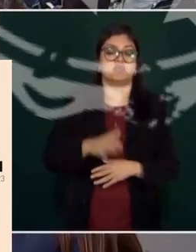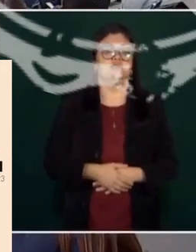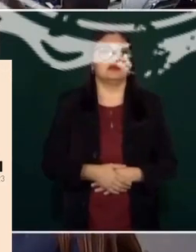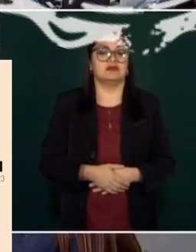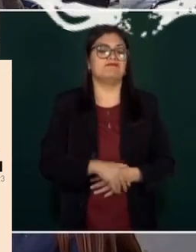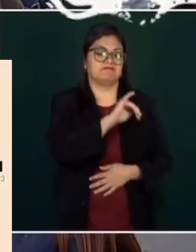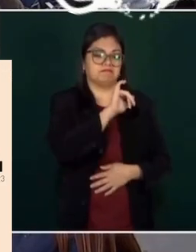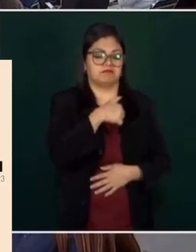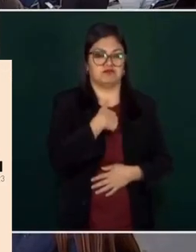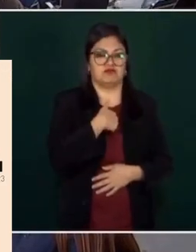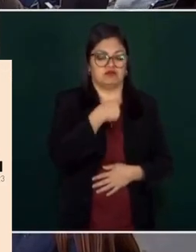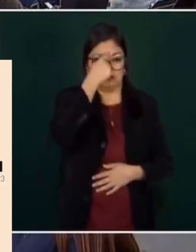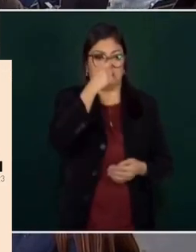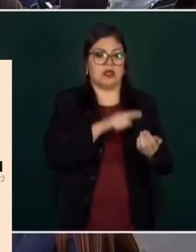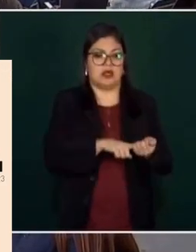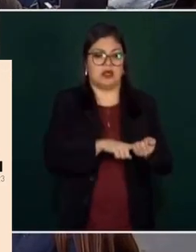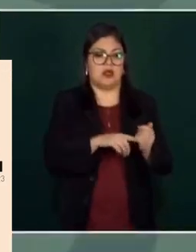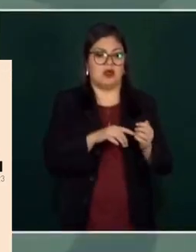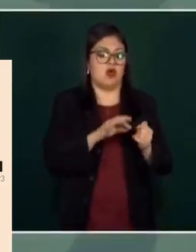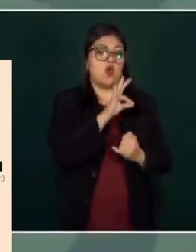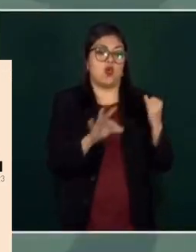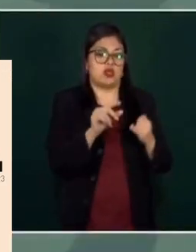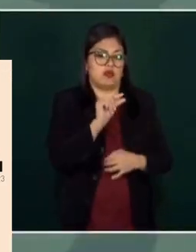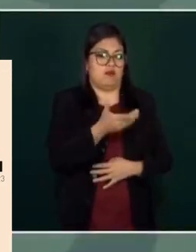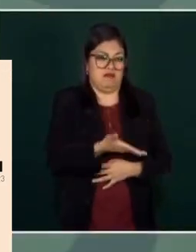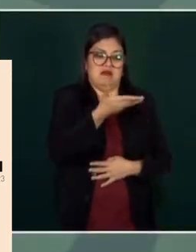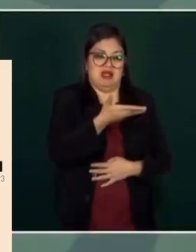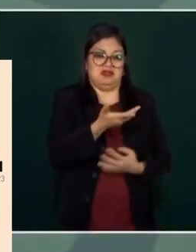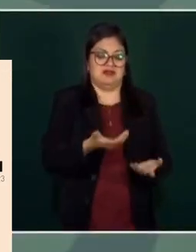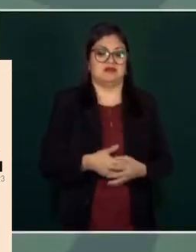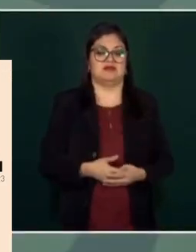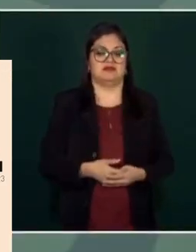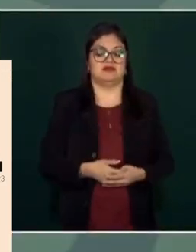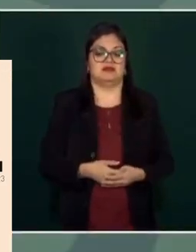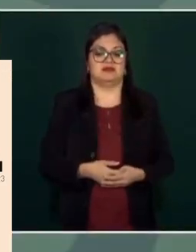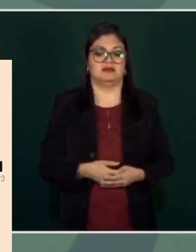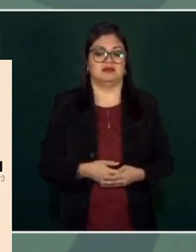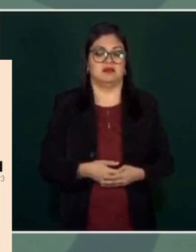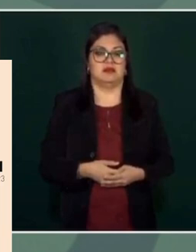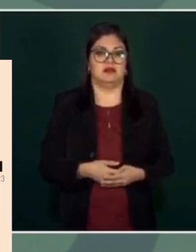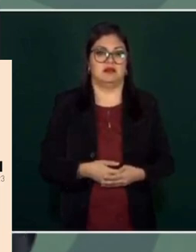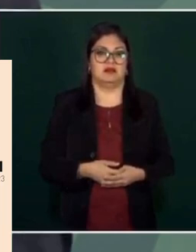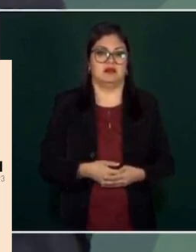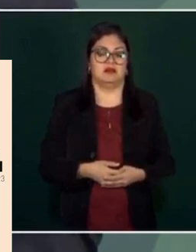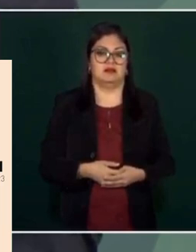Yo creo que ya es este el último incremento, que por cierto, no fue